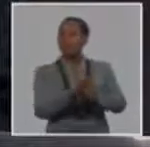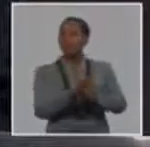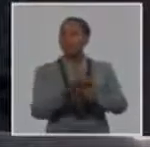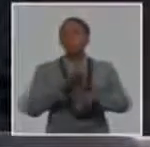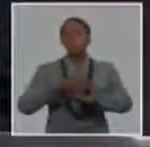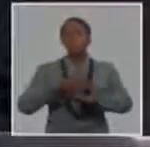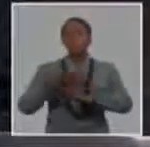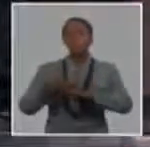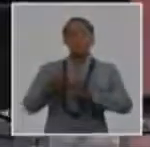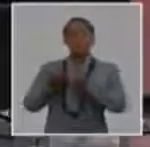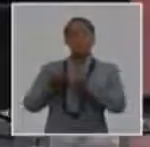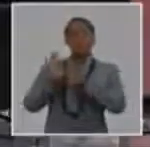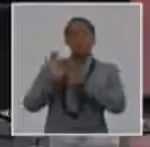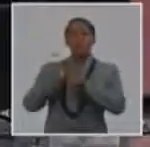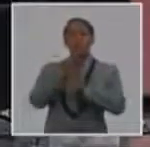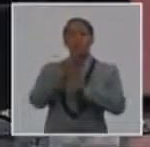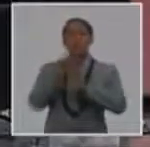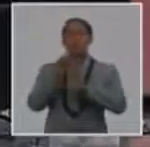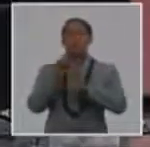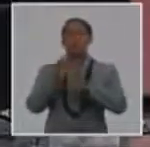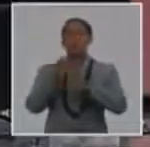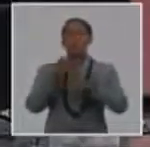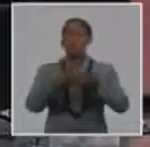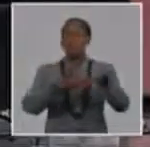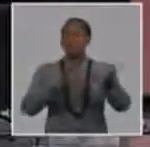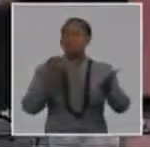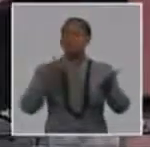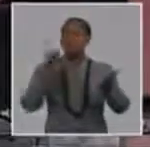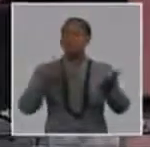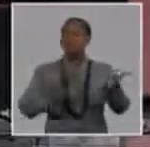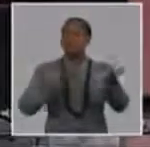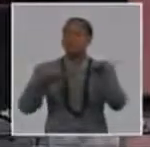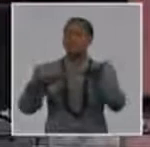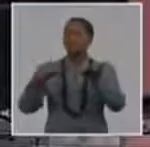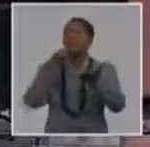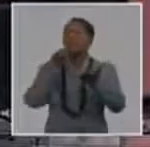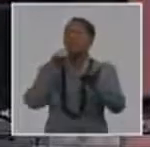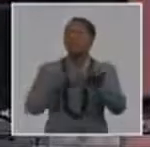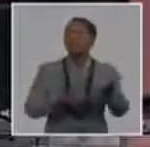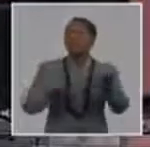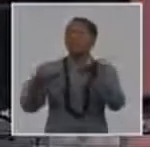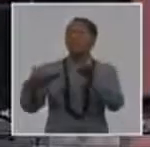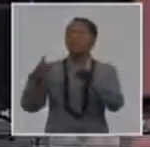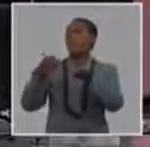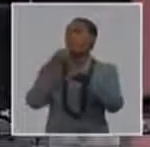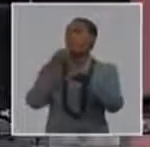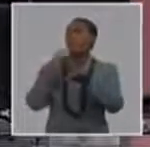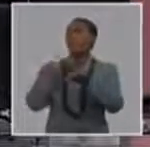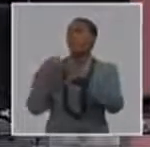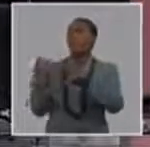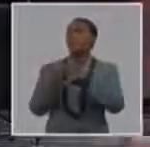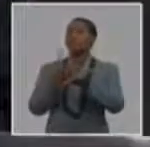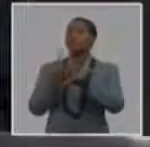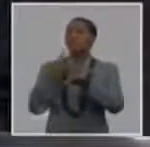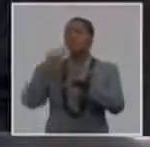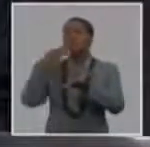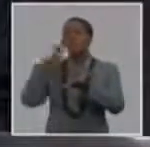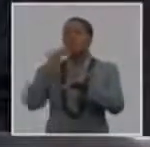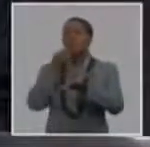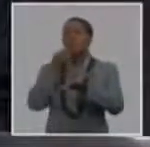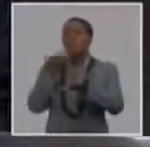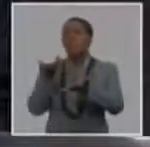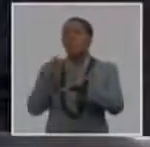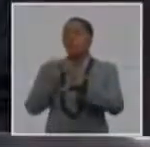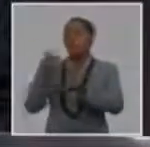patentes a escala internacional, ¿bien les ha permitido entrar en esos mercados en algunos casos? Sí, nos ha permitido. Te voy a poner